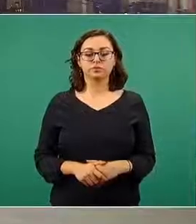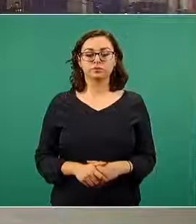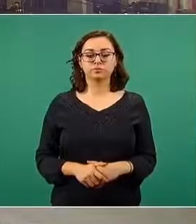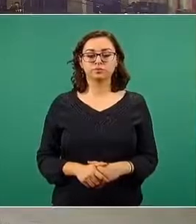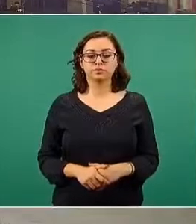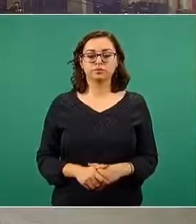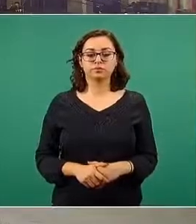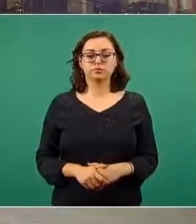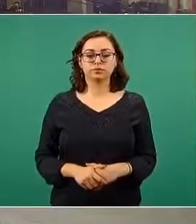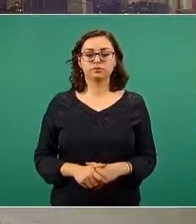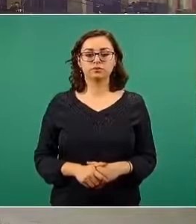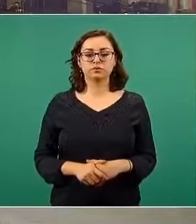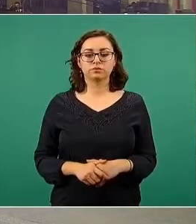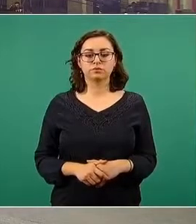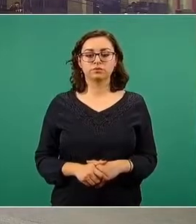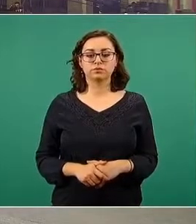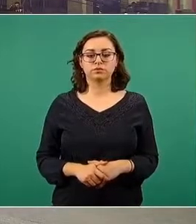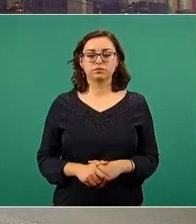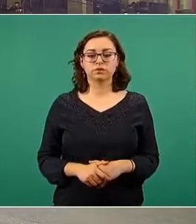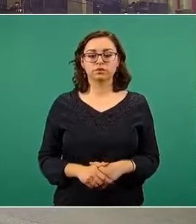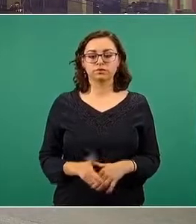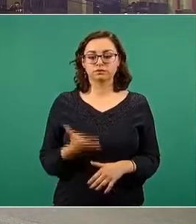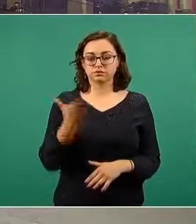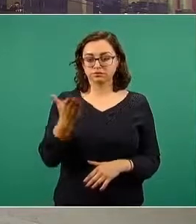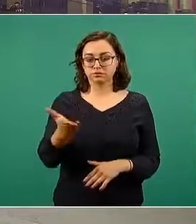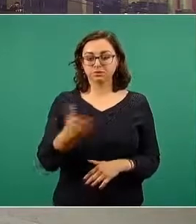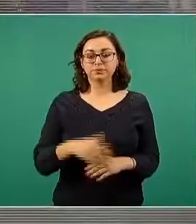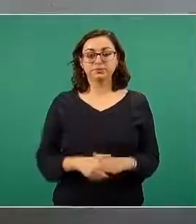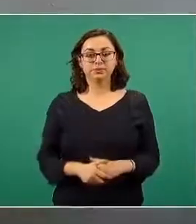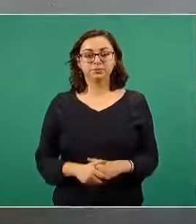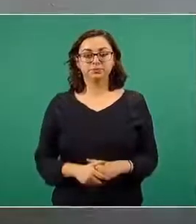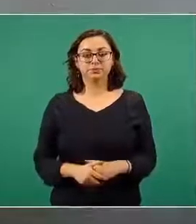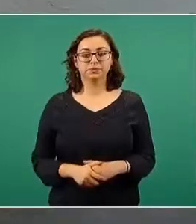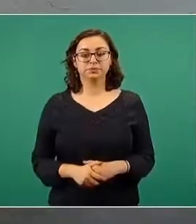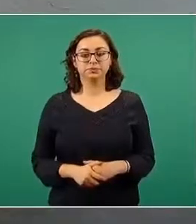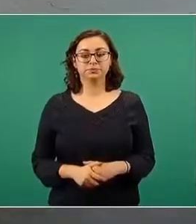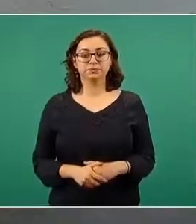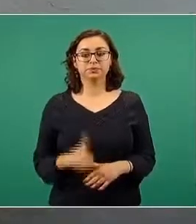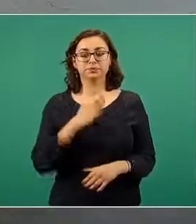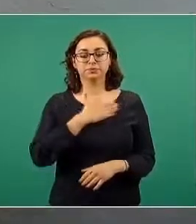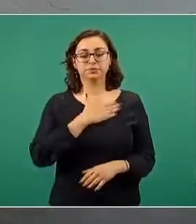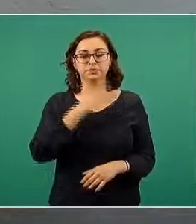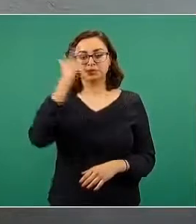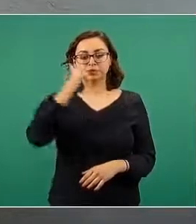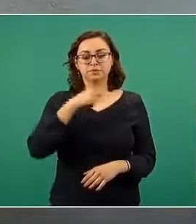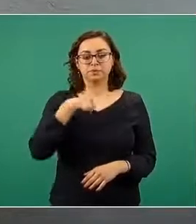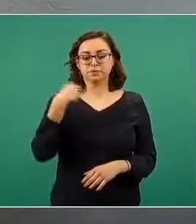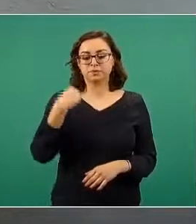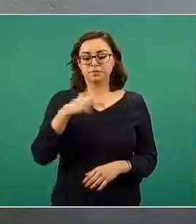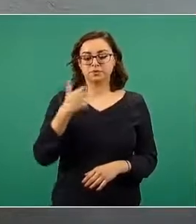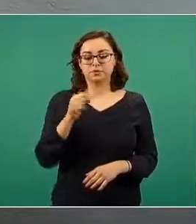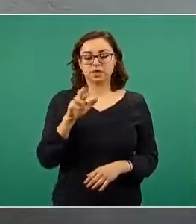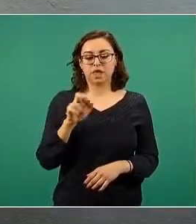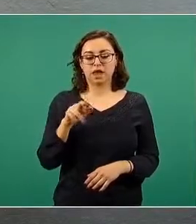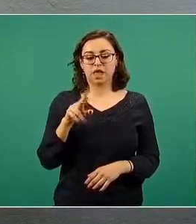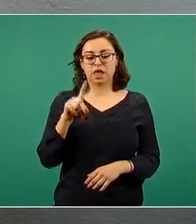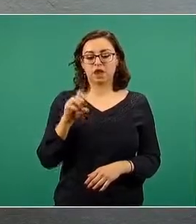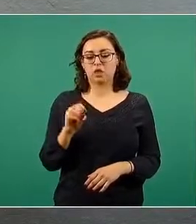Adelante. Y cerramos con... Buenas noches, doctor. Gerardo Suárez, del Heraldo de